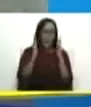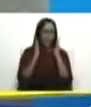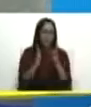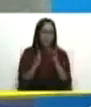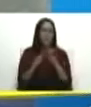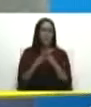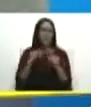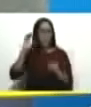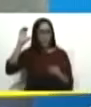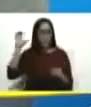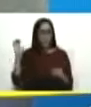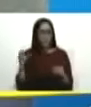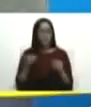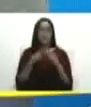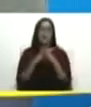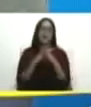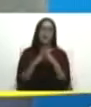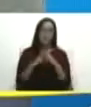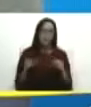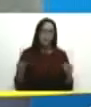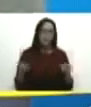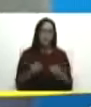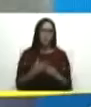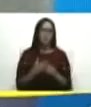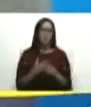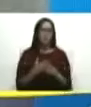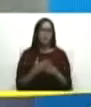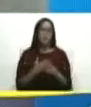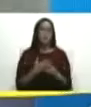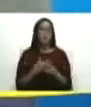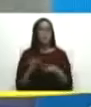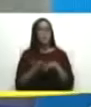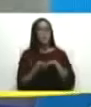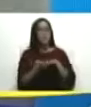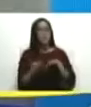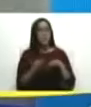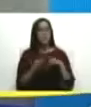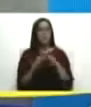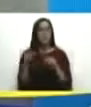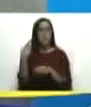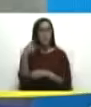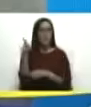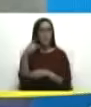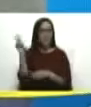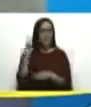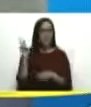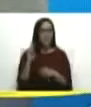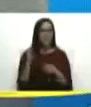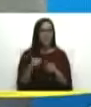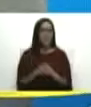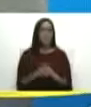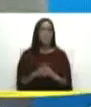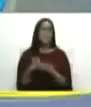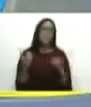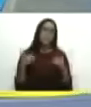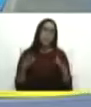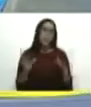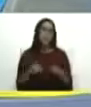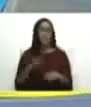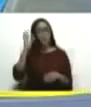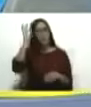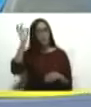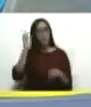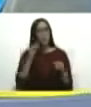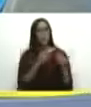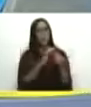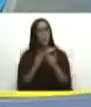a todos los estados, a todas las municipios y a todas las parroquias de Venezuela, presidente, hemos logrado atender por lo menos a un consejo comunal de